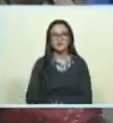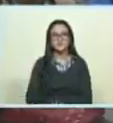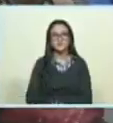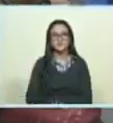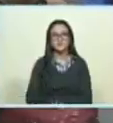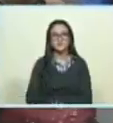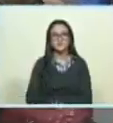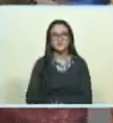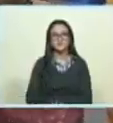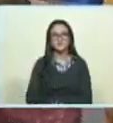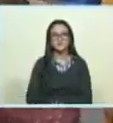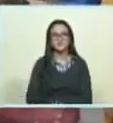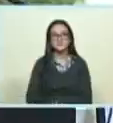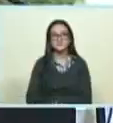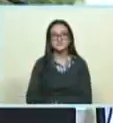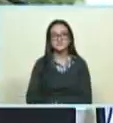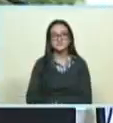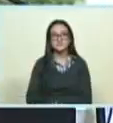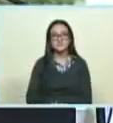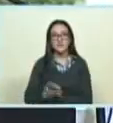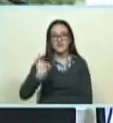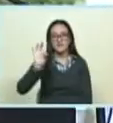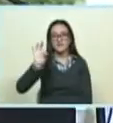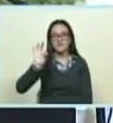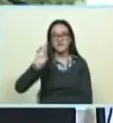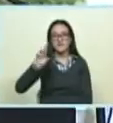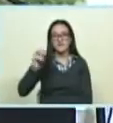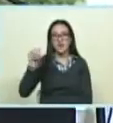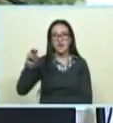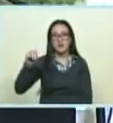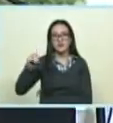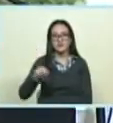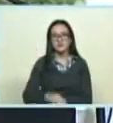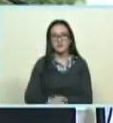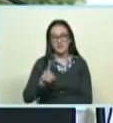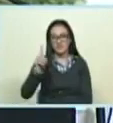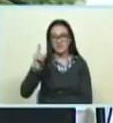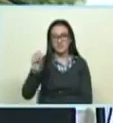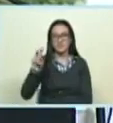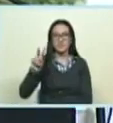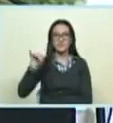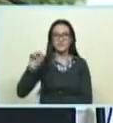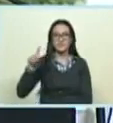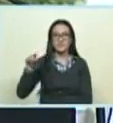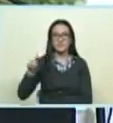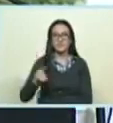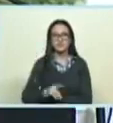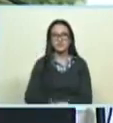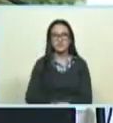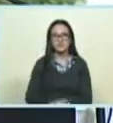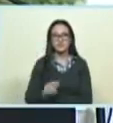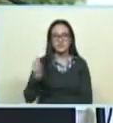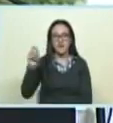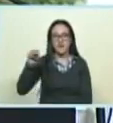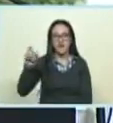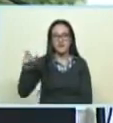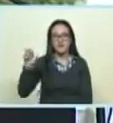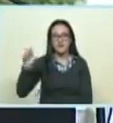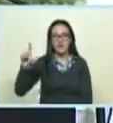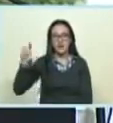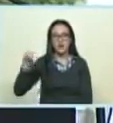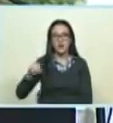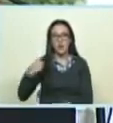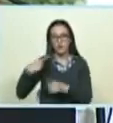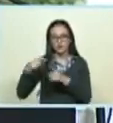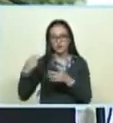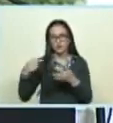Pérez? Frank Méndez, David Villalobos, creo que se repite. Ángelo Rivas,